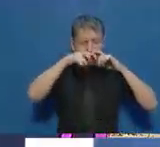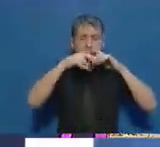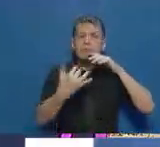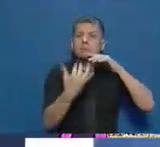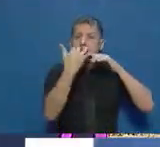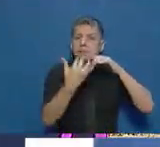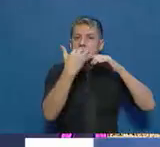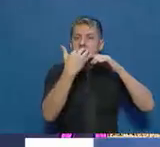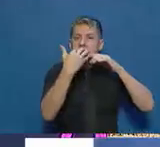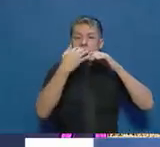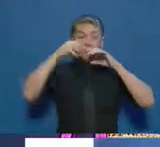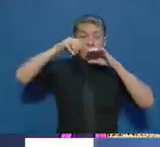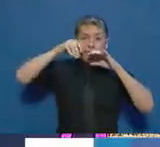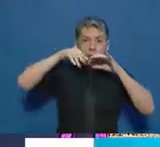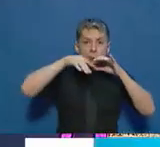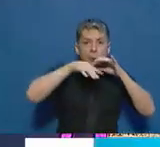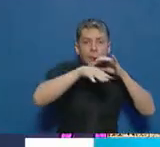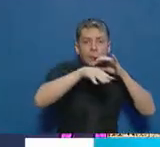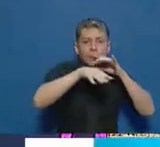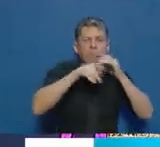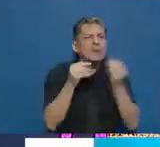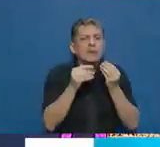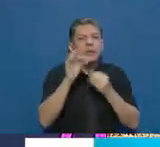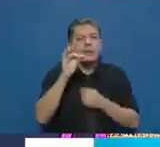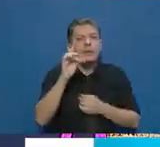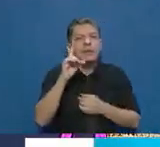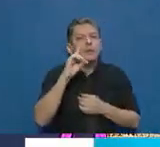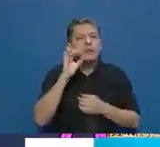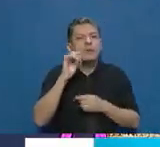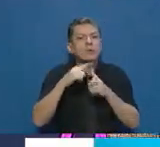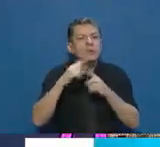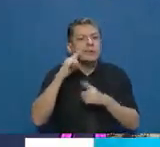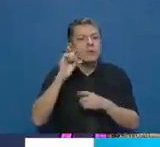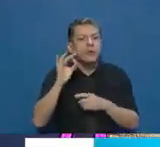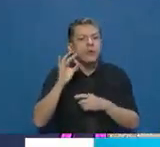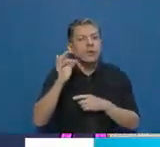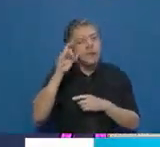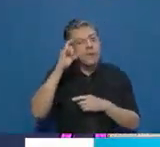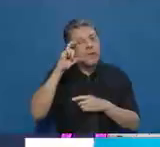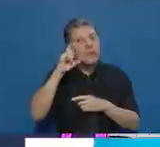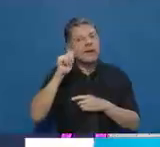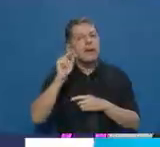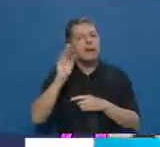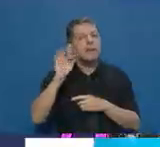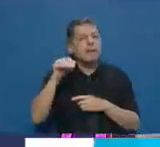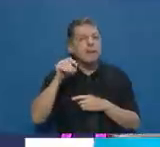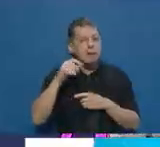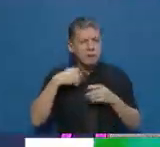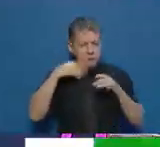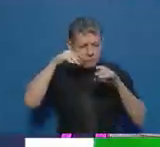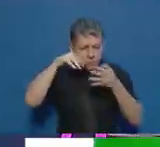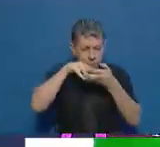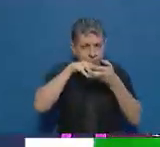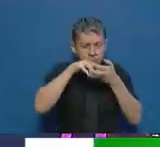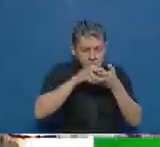pero cuando exhalo, lo que saco es dióxido de carbono. Ese dióxido de carbono queda... ¿Lo vuelvo a respirar? ¿Cómo sería? Hay claro, un perjuicio también.